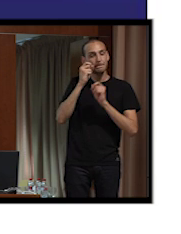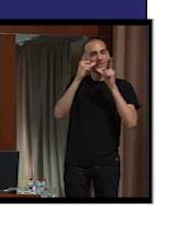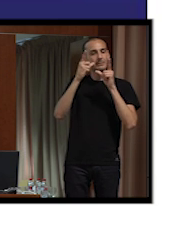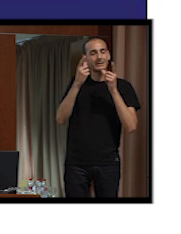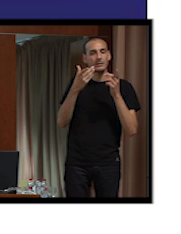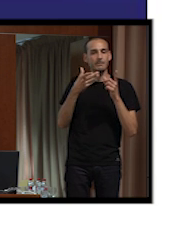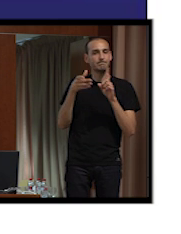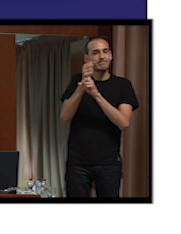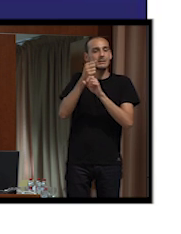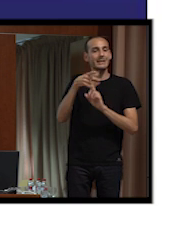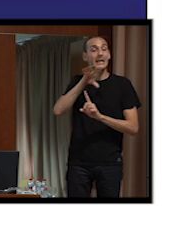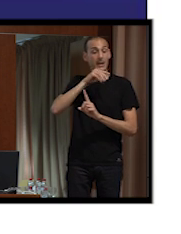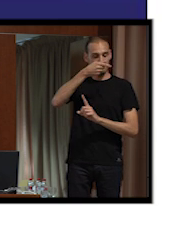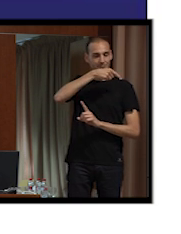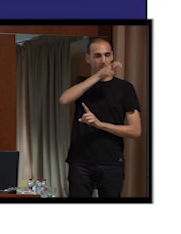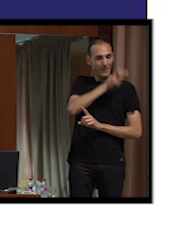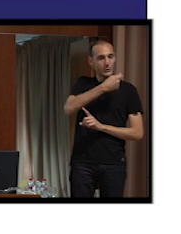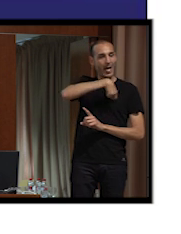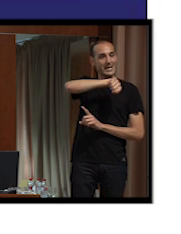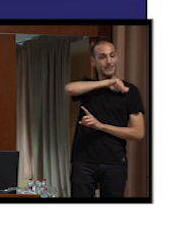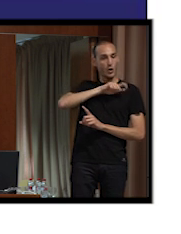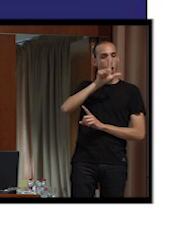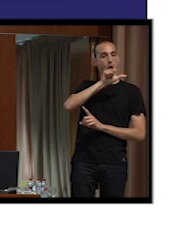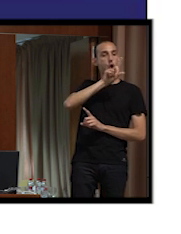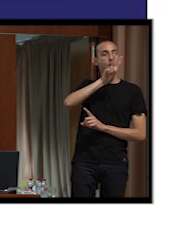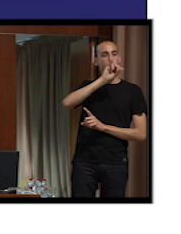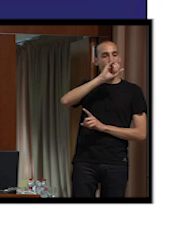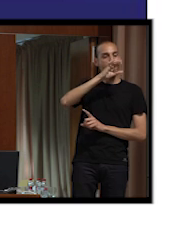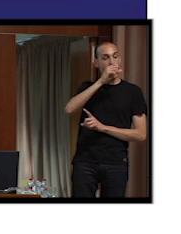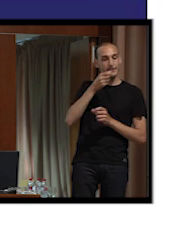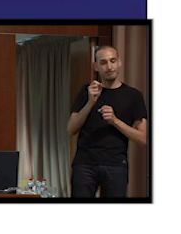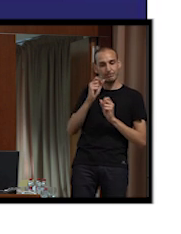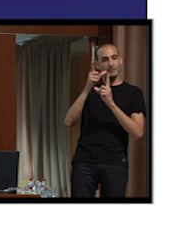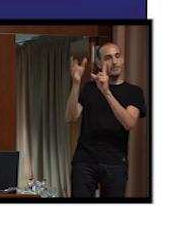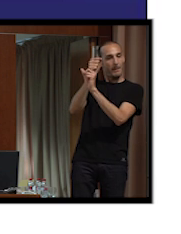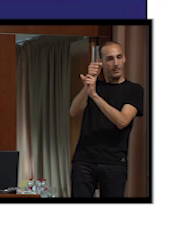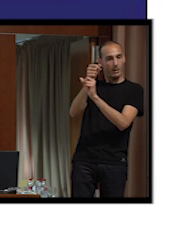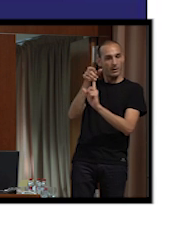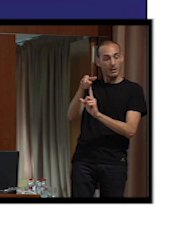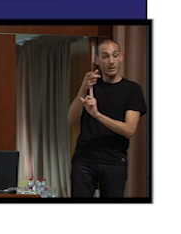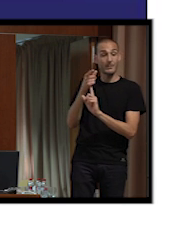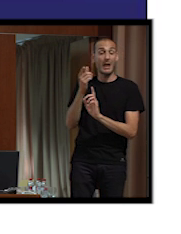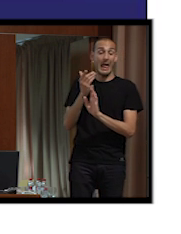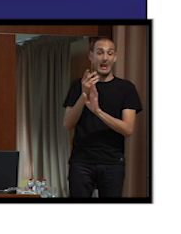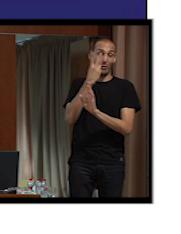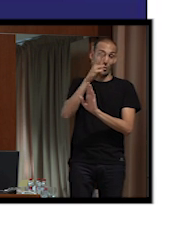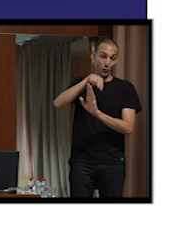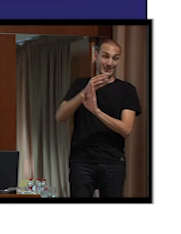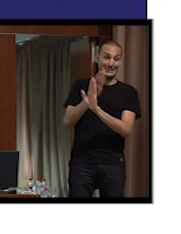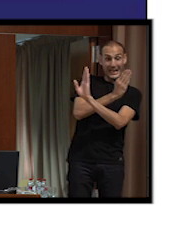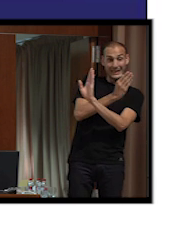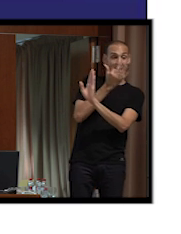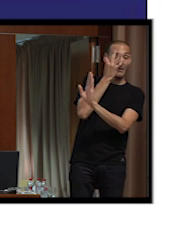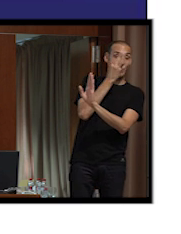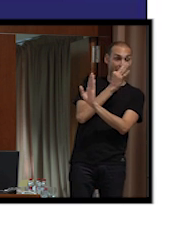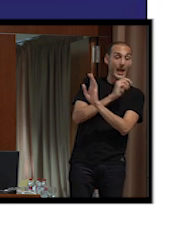un español y además amigo mío, Luis de Lecea. Entonces, él lo descubrió 2 meses antes que el equipo francés, que lo describió como orexina,